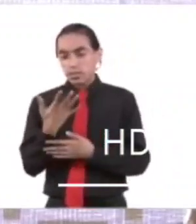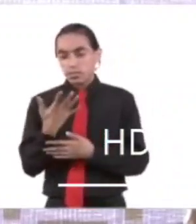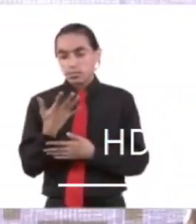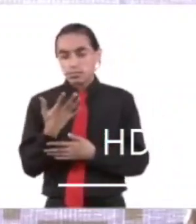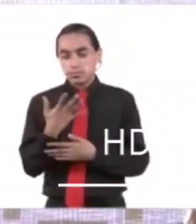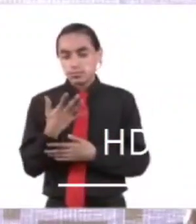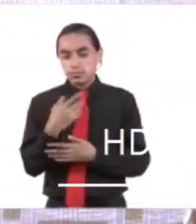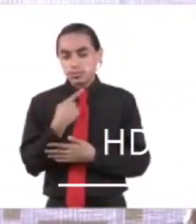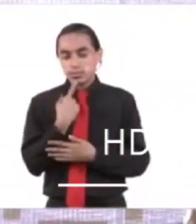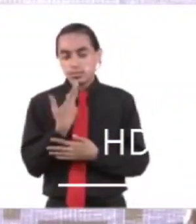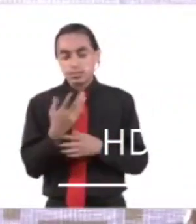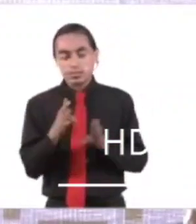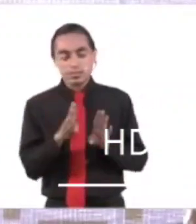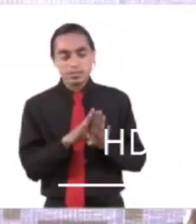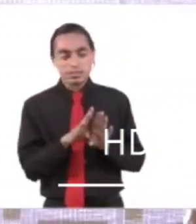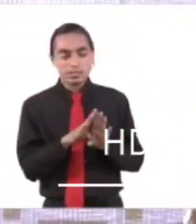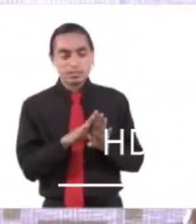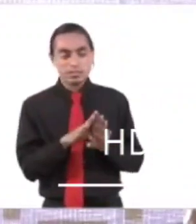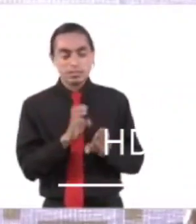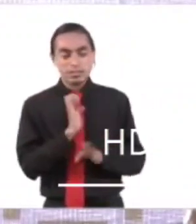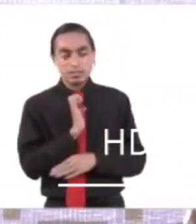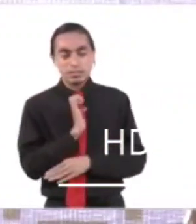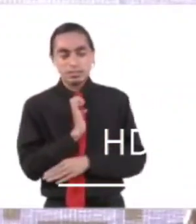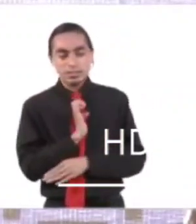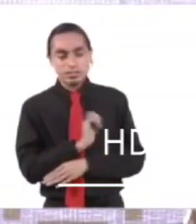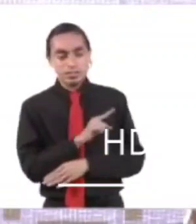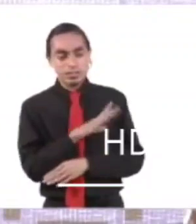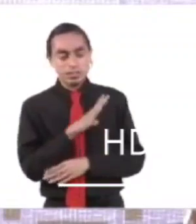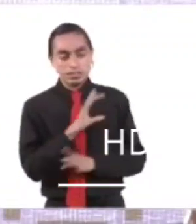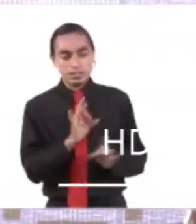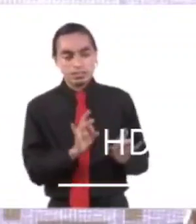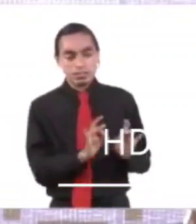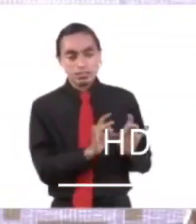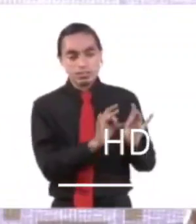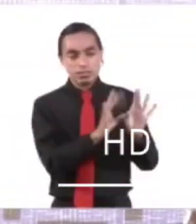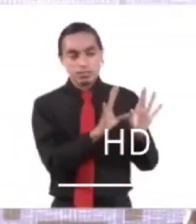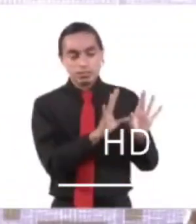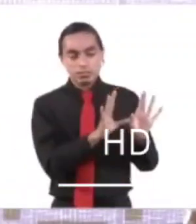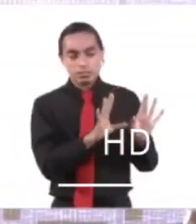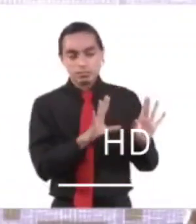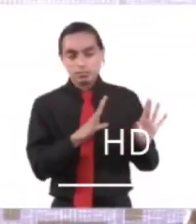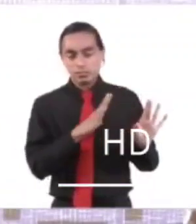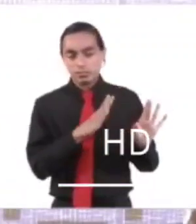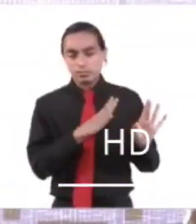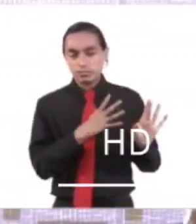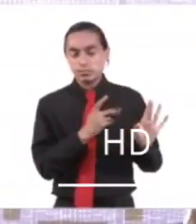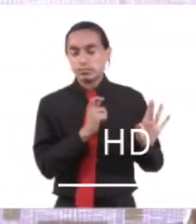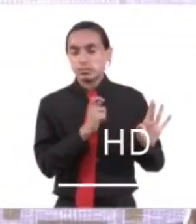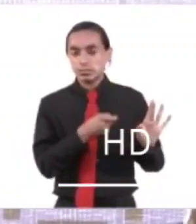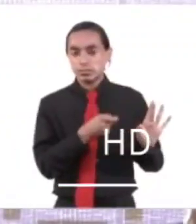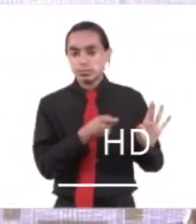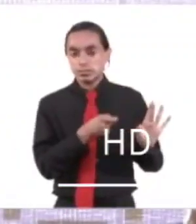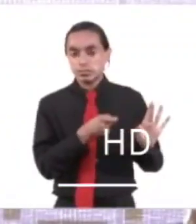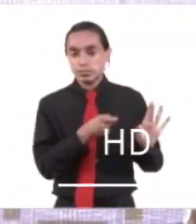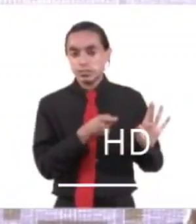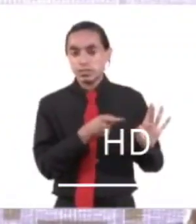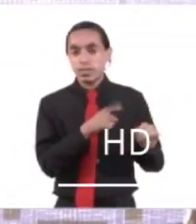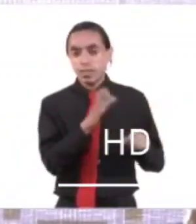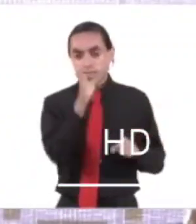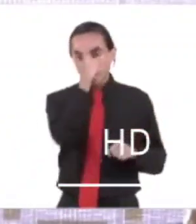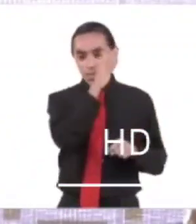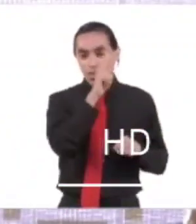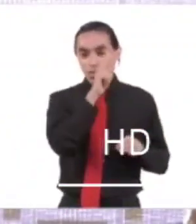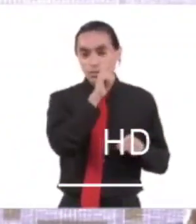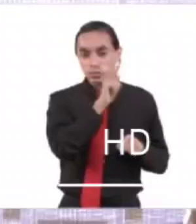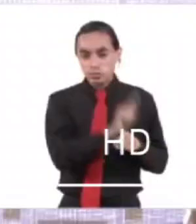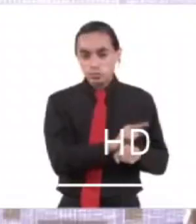ante lo que llamaban la aparición del subsuelo, es decir, la aparición de la cultura de